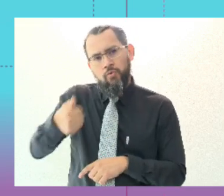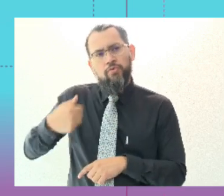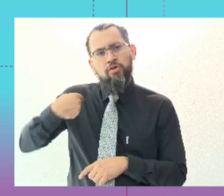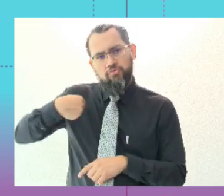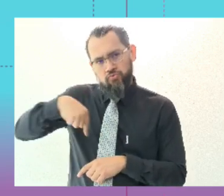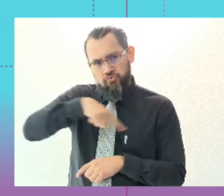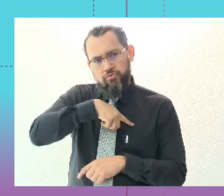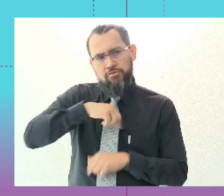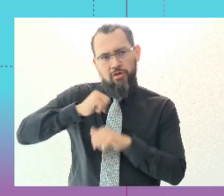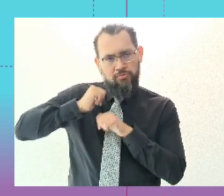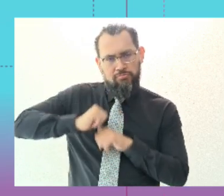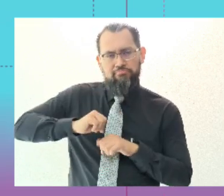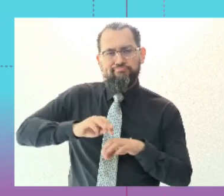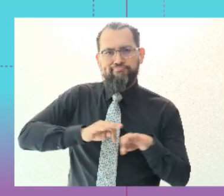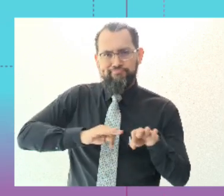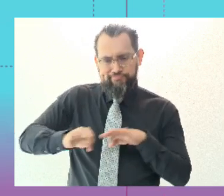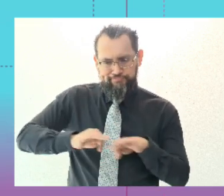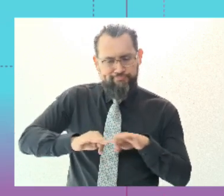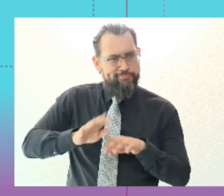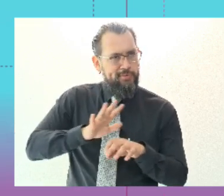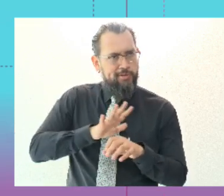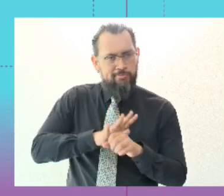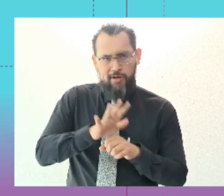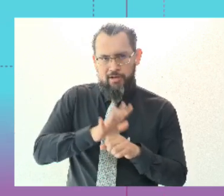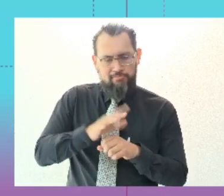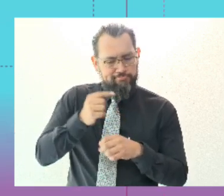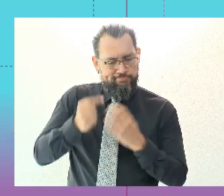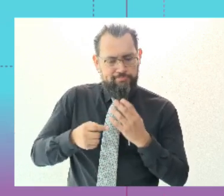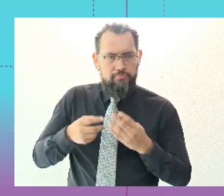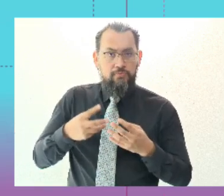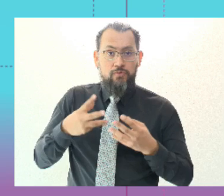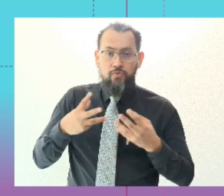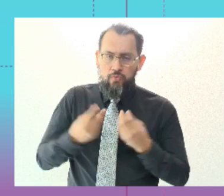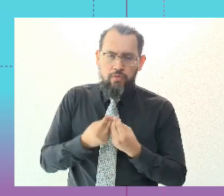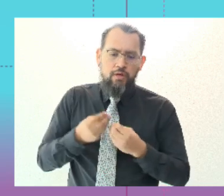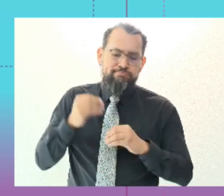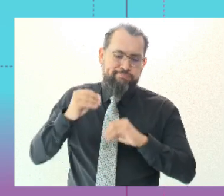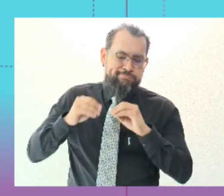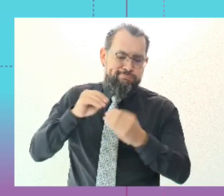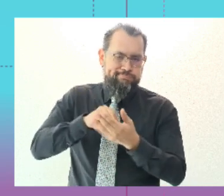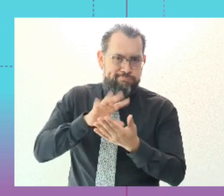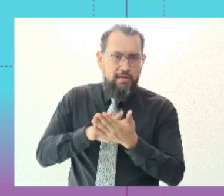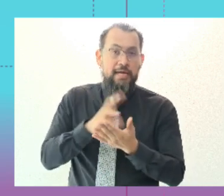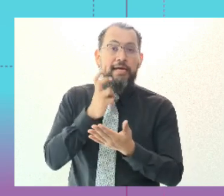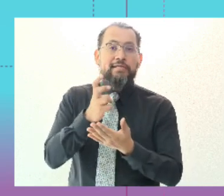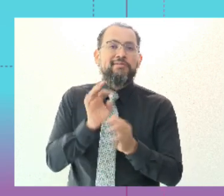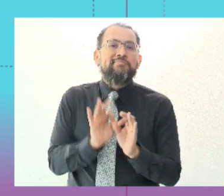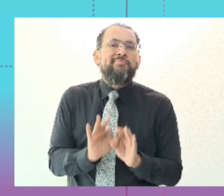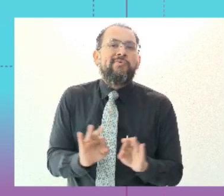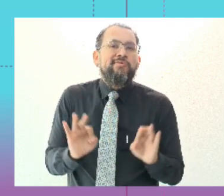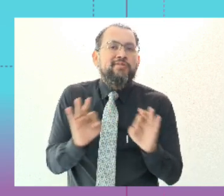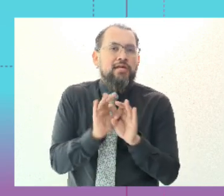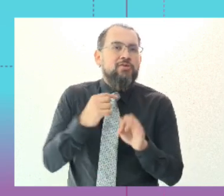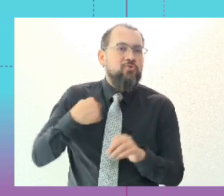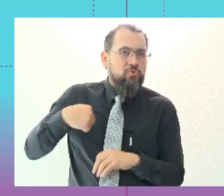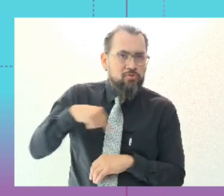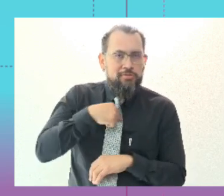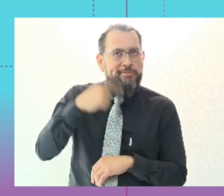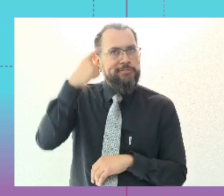de nosotros, es importante que elevemos el nivel de relevancia, de importancia que